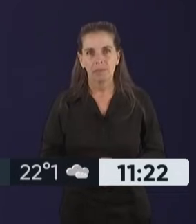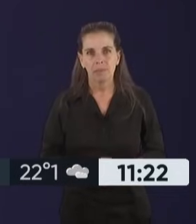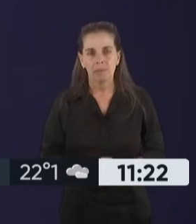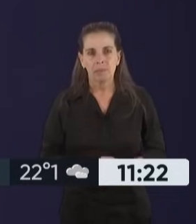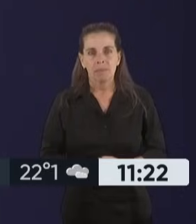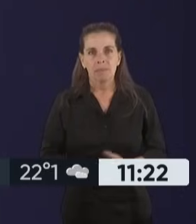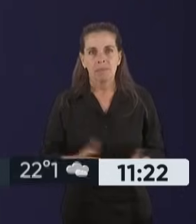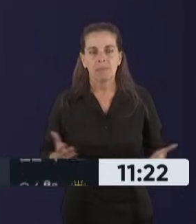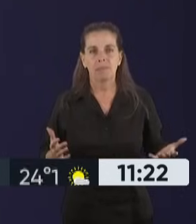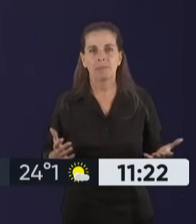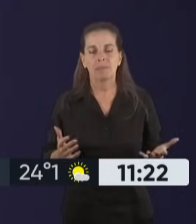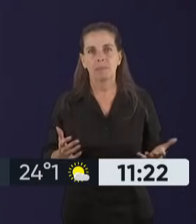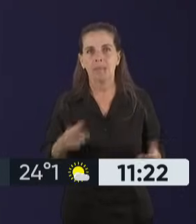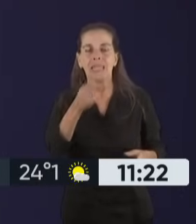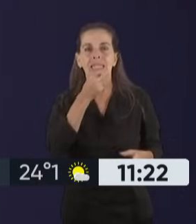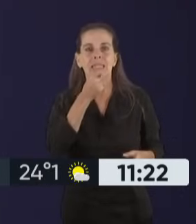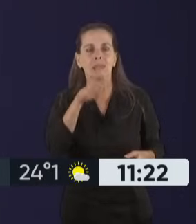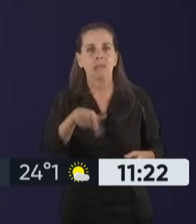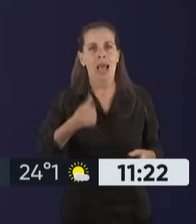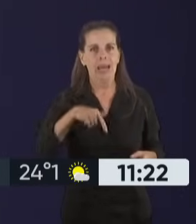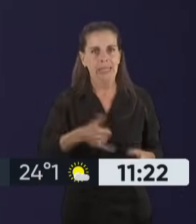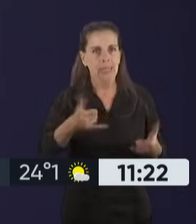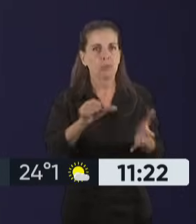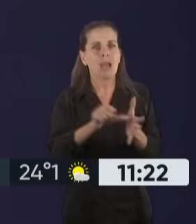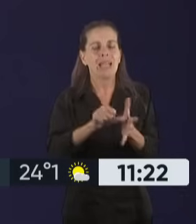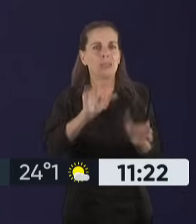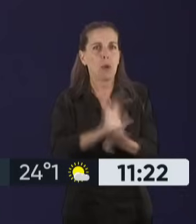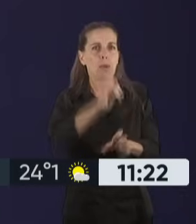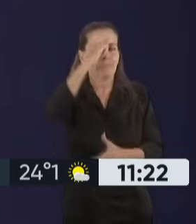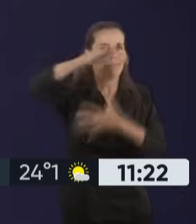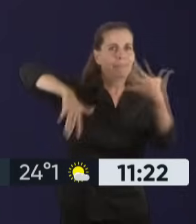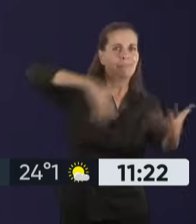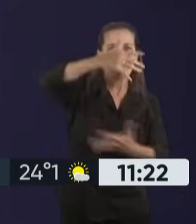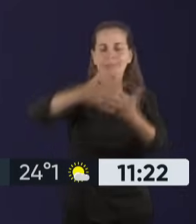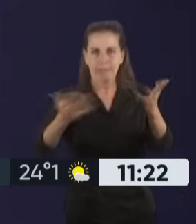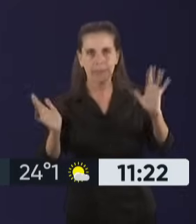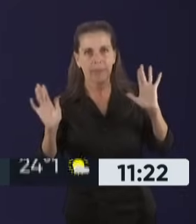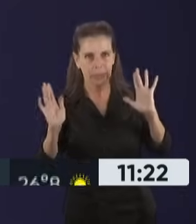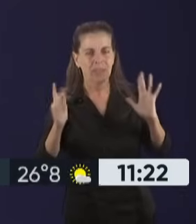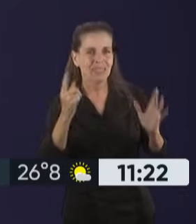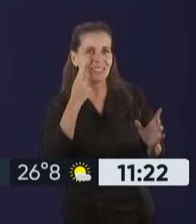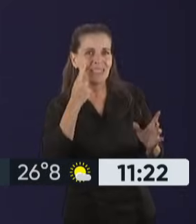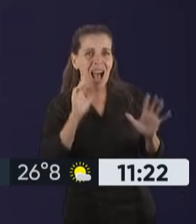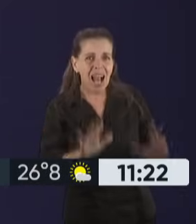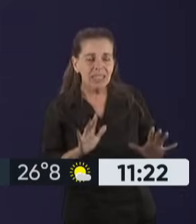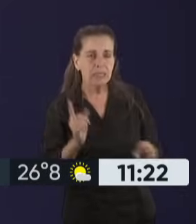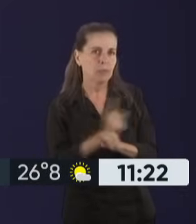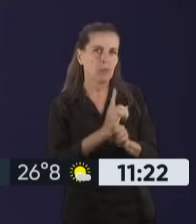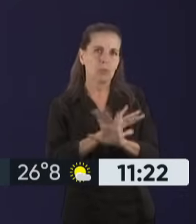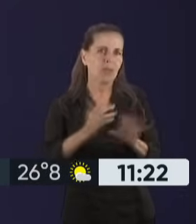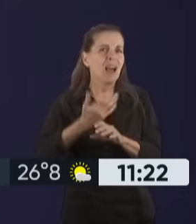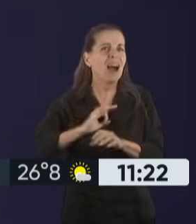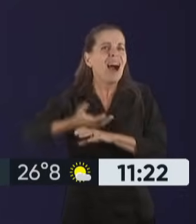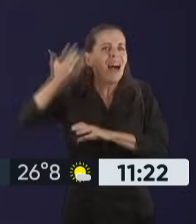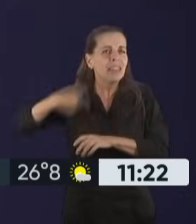Vos no podés vivir en un país distorsionado. Es cierto que en muchas cosas nos hayamos acostumbrado a vivir en un